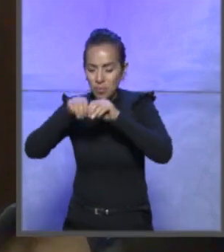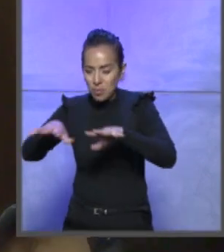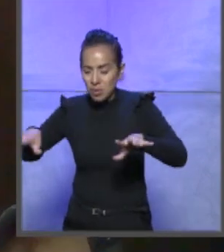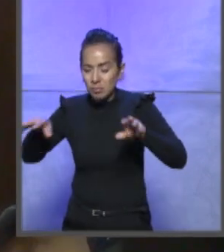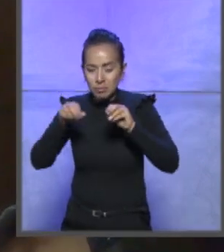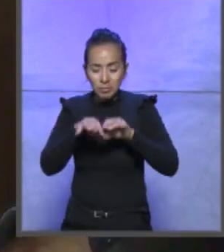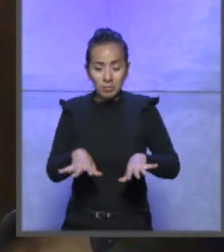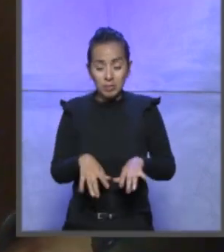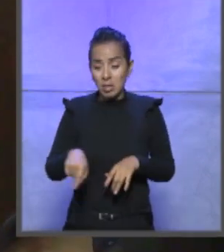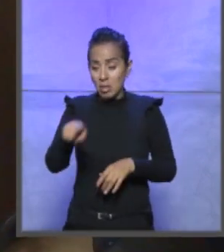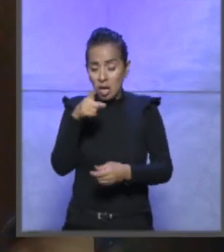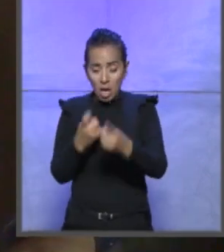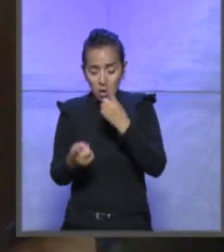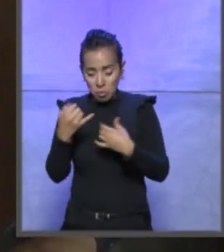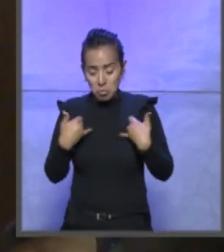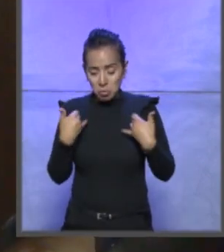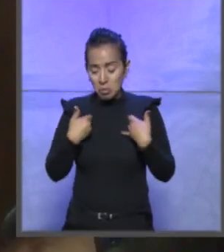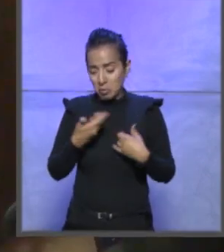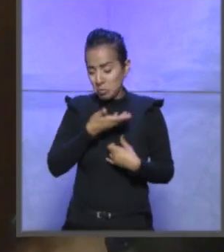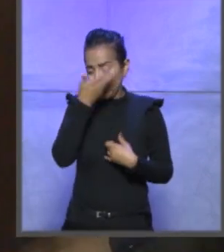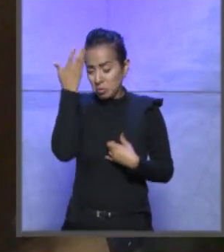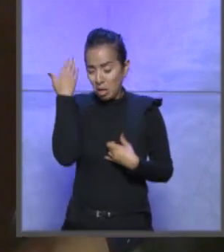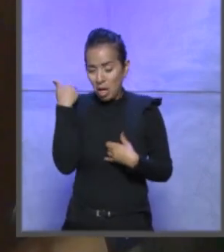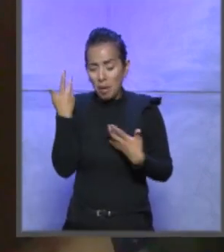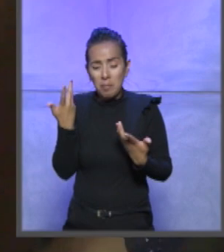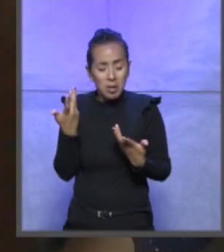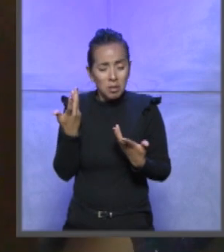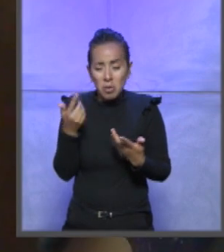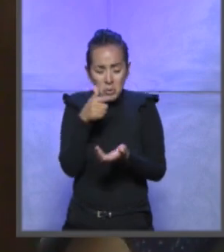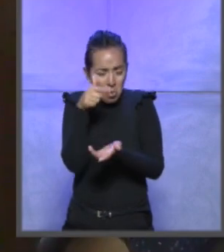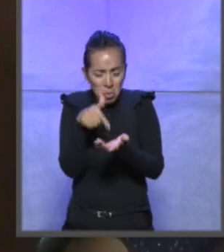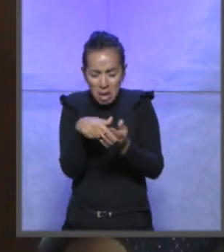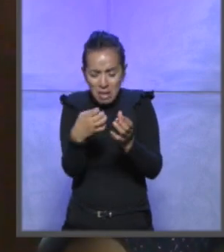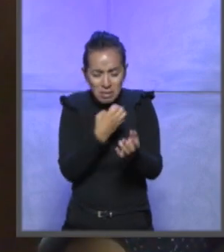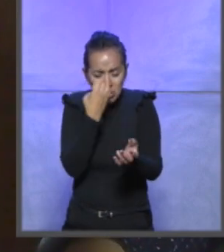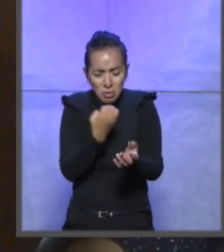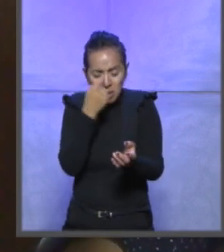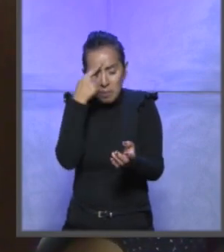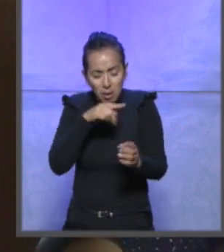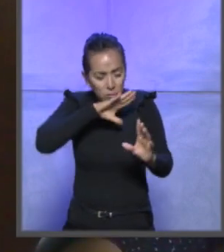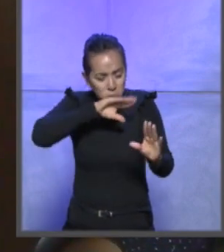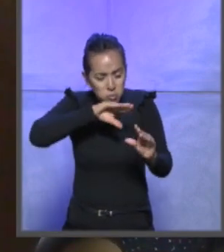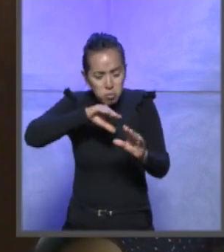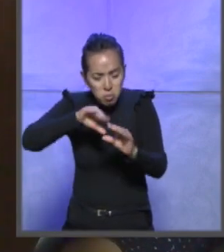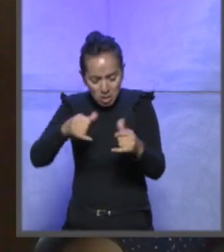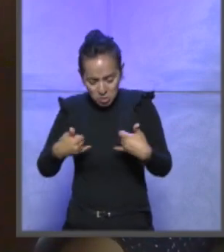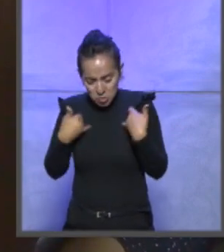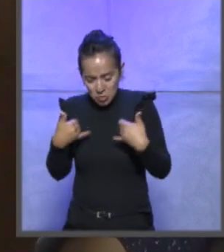O sea, muchos ni siquiera conocen al respecto de los cuadros o escuelas que pueda haber para formar a jóvenes políticos en un